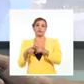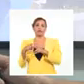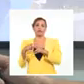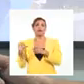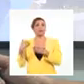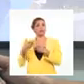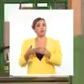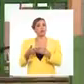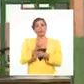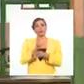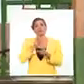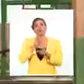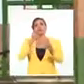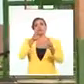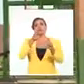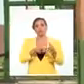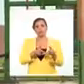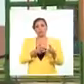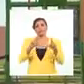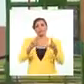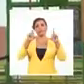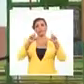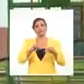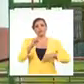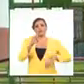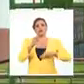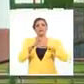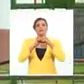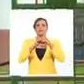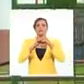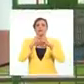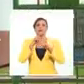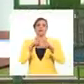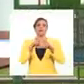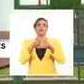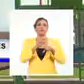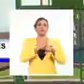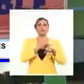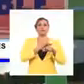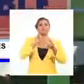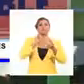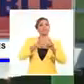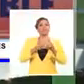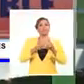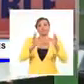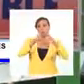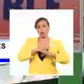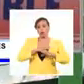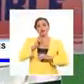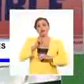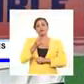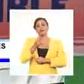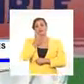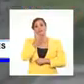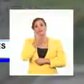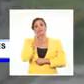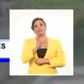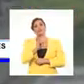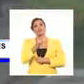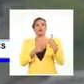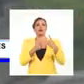también el tema del combustible, o sea, la disminución de capacidad de generación por déficit de combustible se mantiene en el día de hoy, aunque